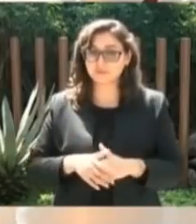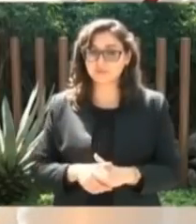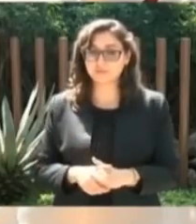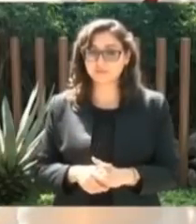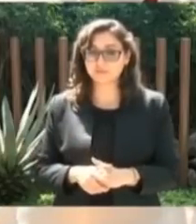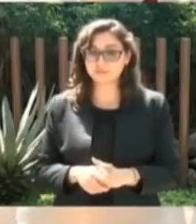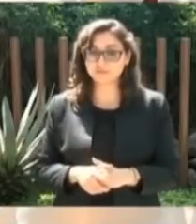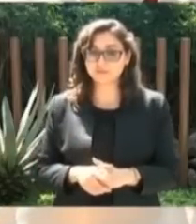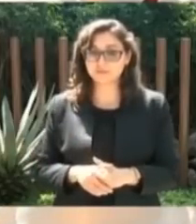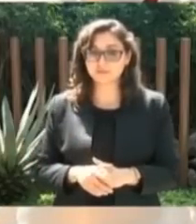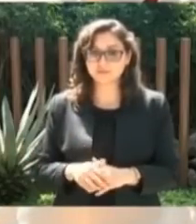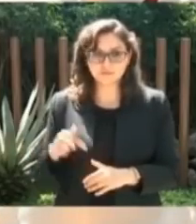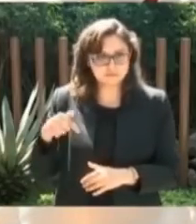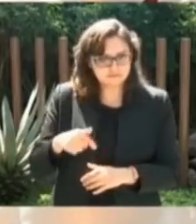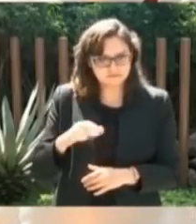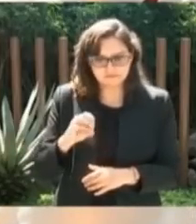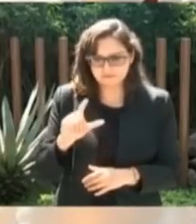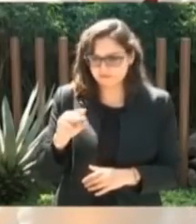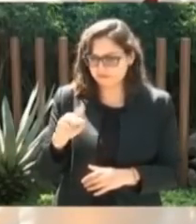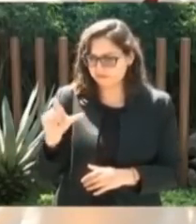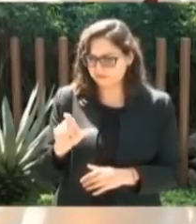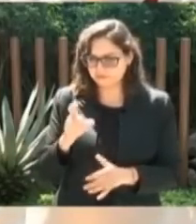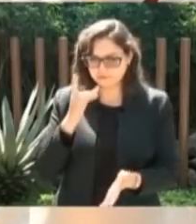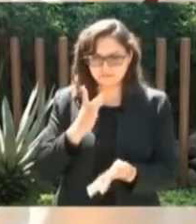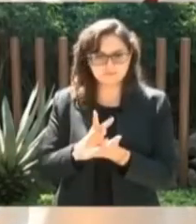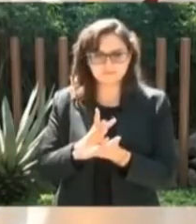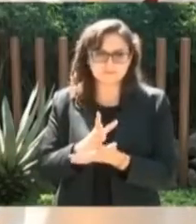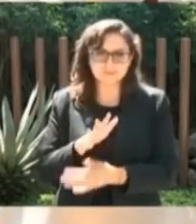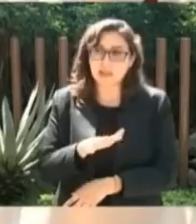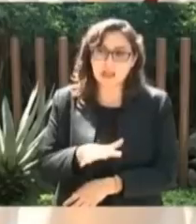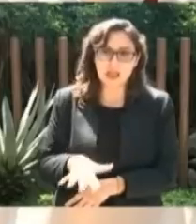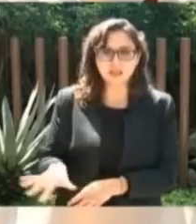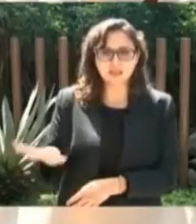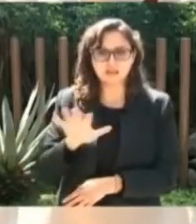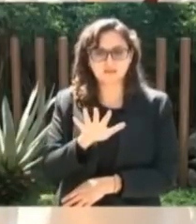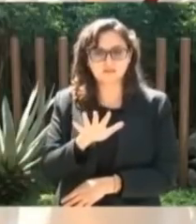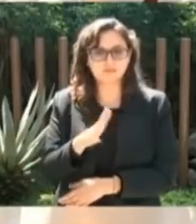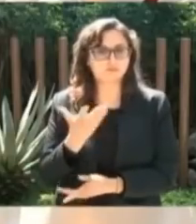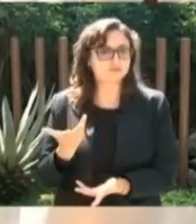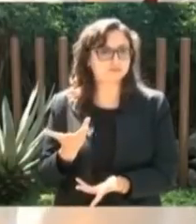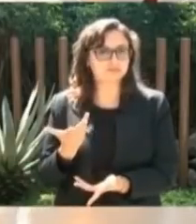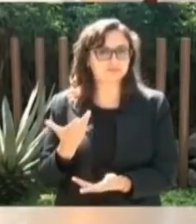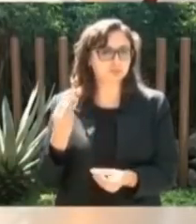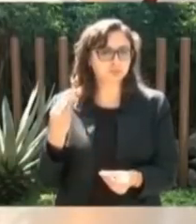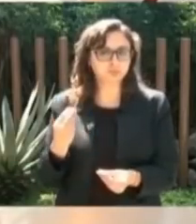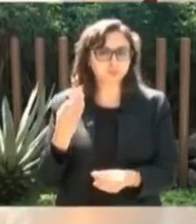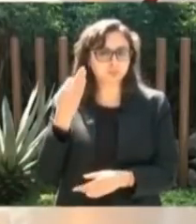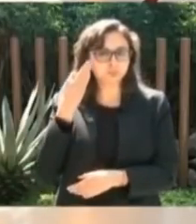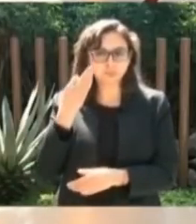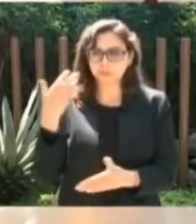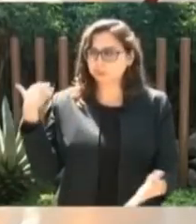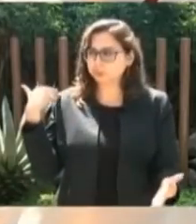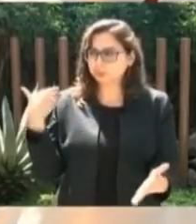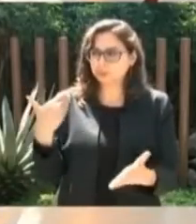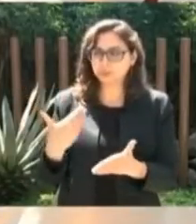no solo del Colegio de México, en general. Se omitió.